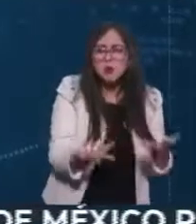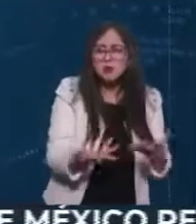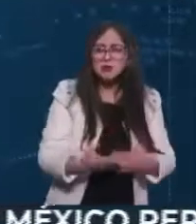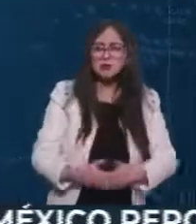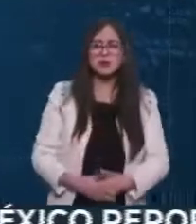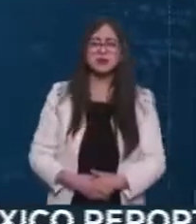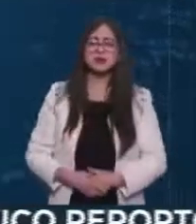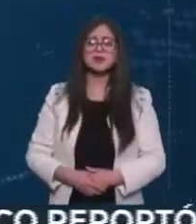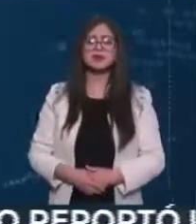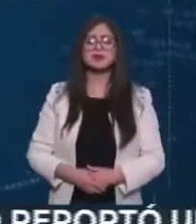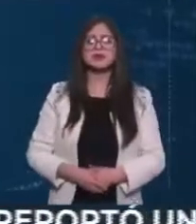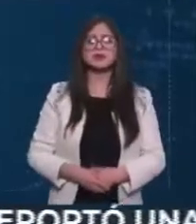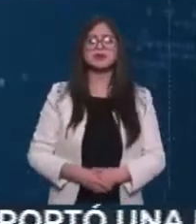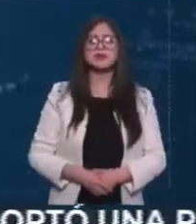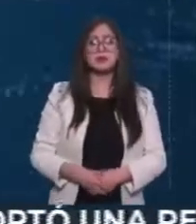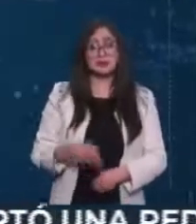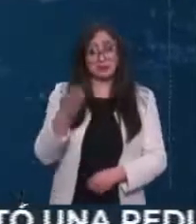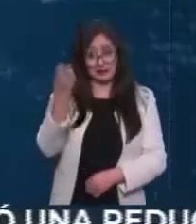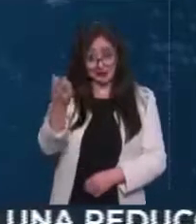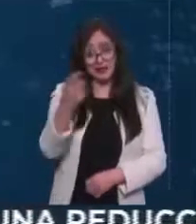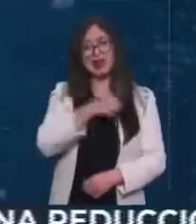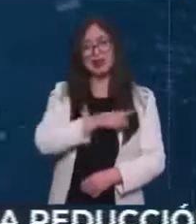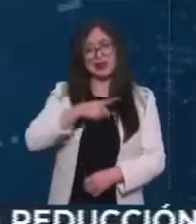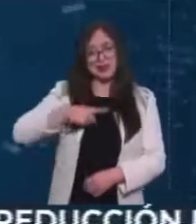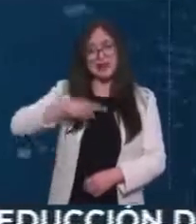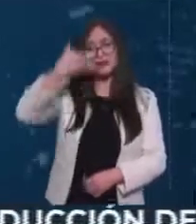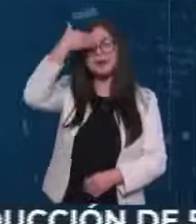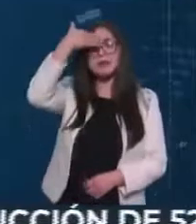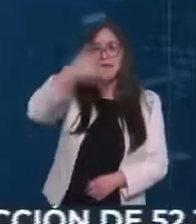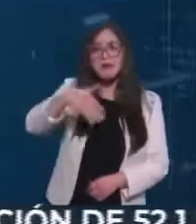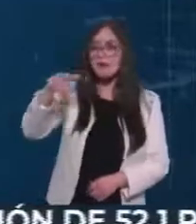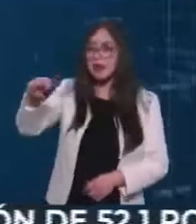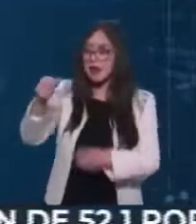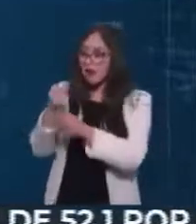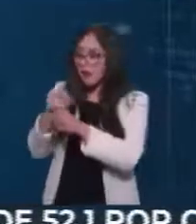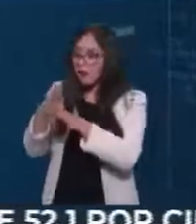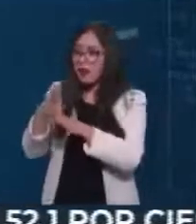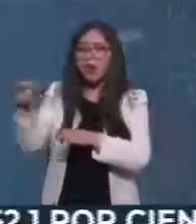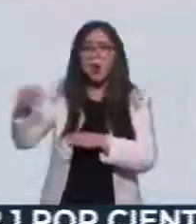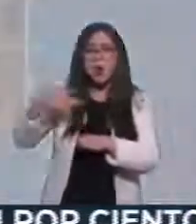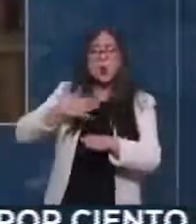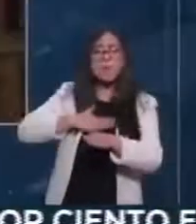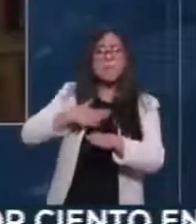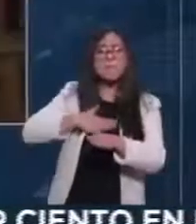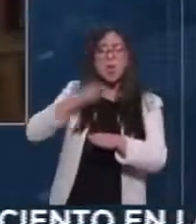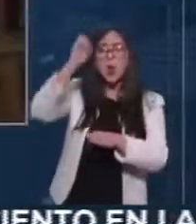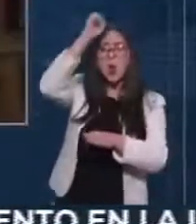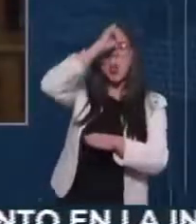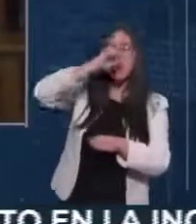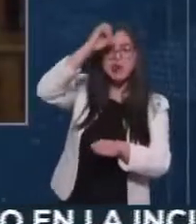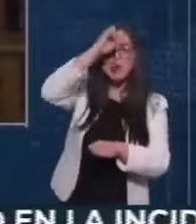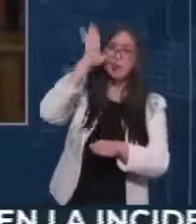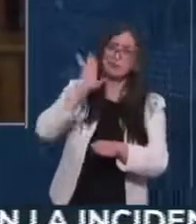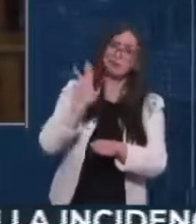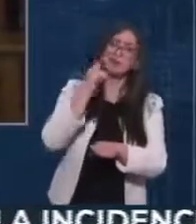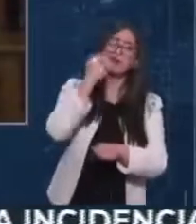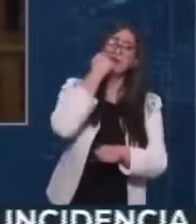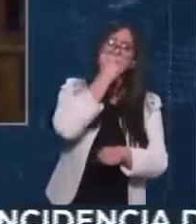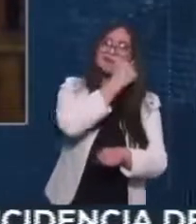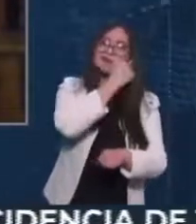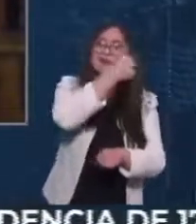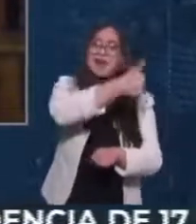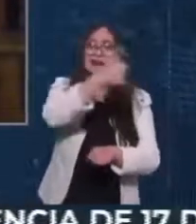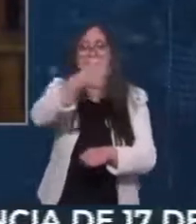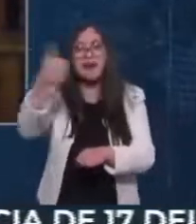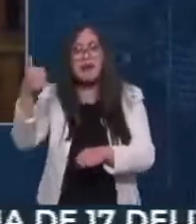justo por eso mismo hay que tener cuidado con la interpretación que se le da a estos informes, porque pues alguien que no esté bien